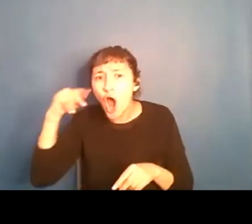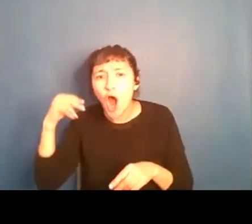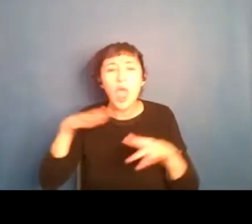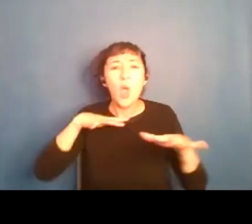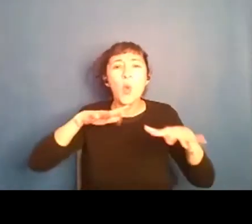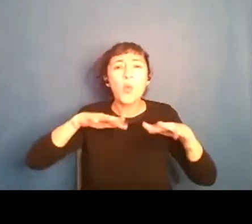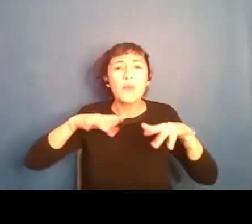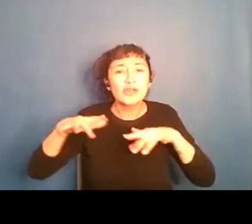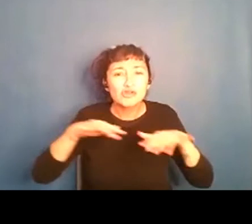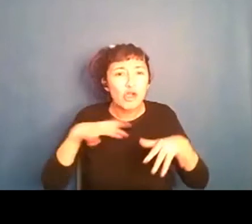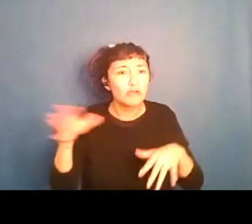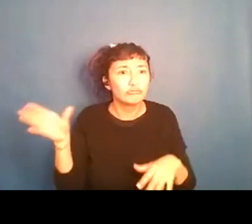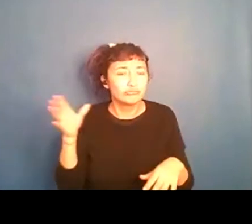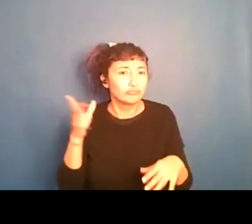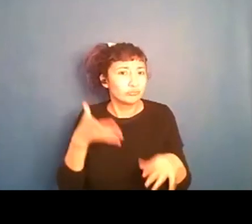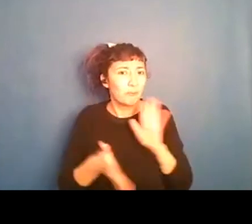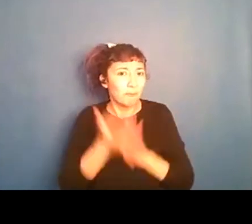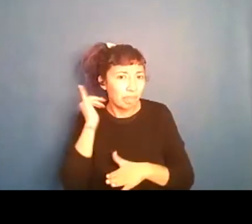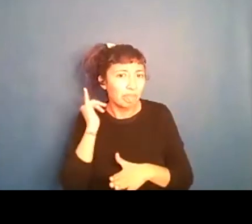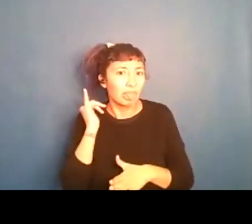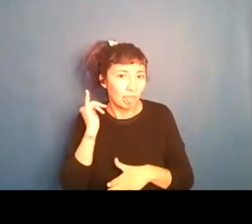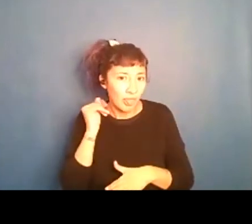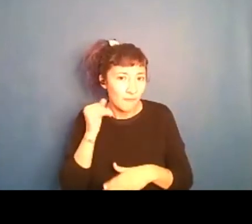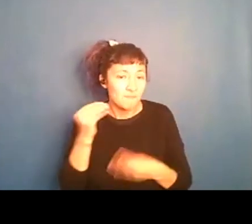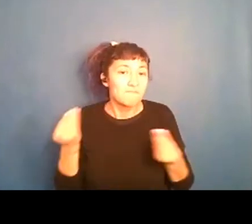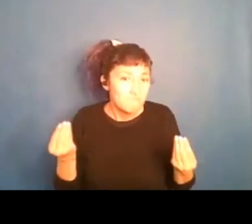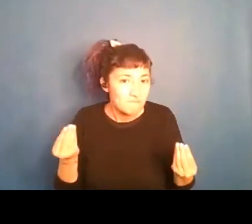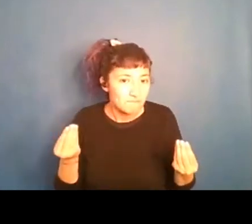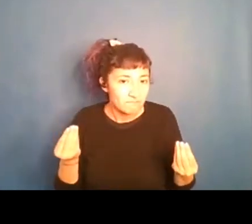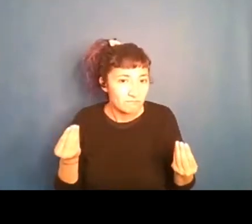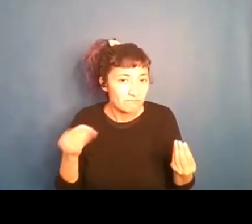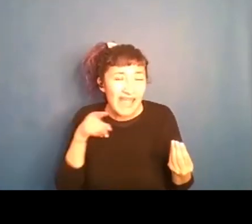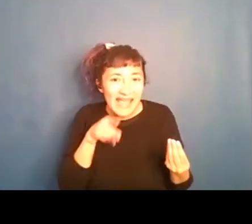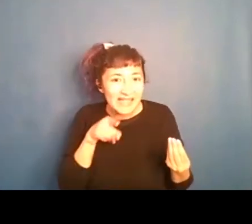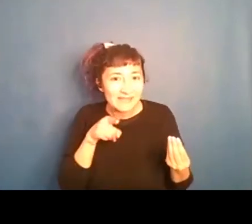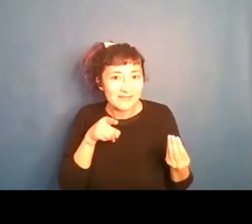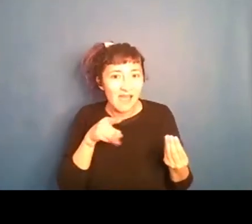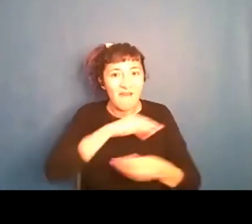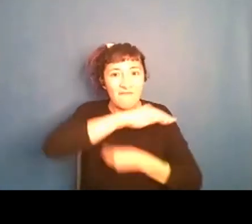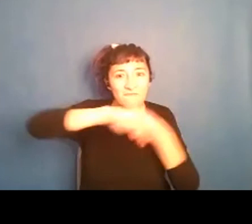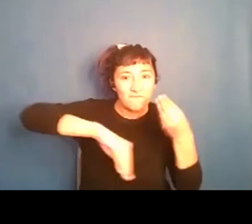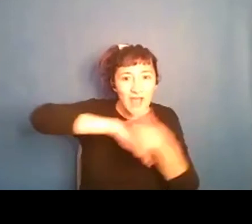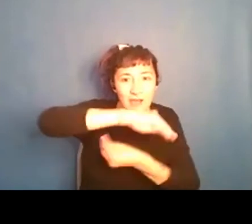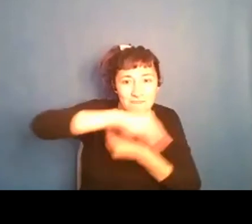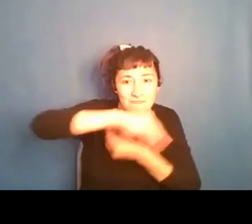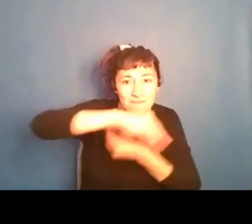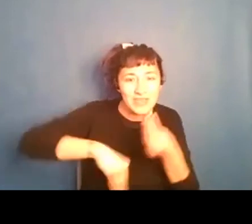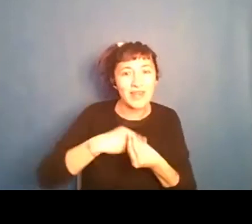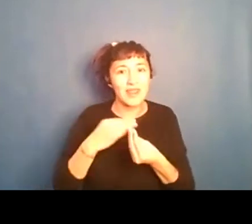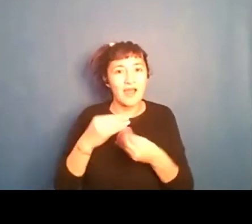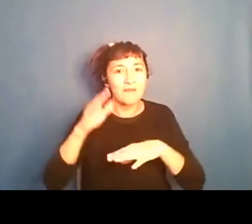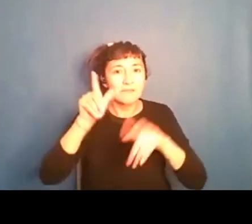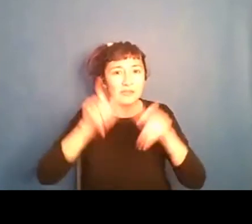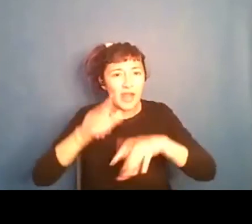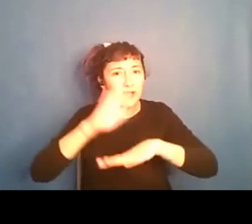vibración. ¿Y qué mejor que esa familia, ese sostén, esa persona